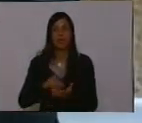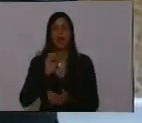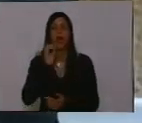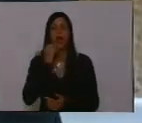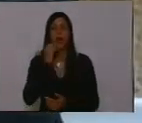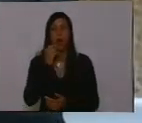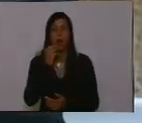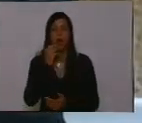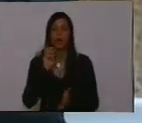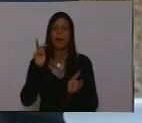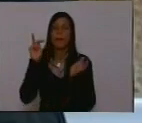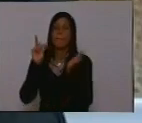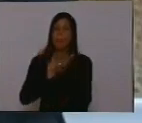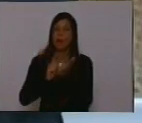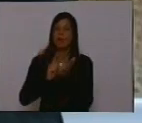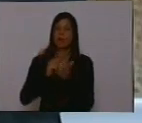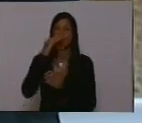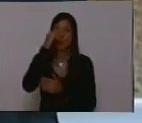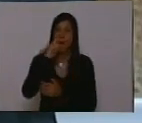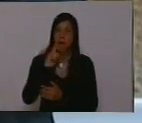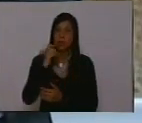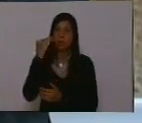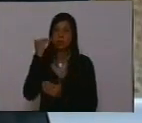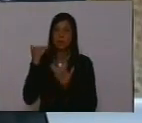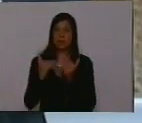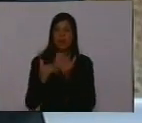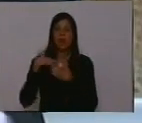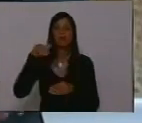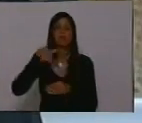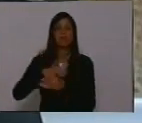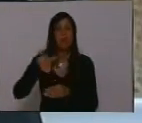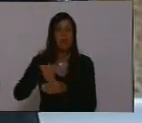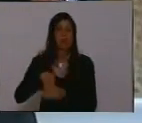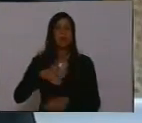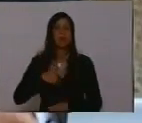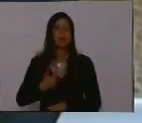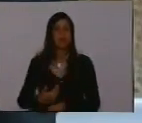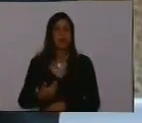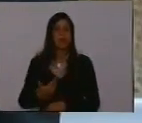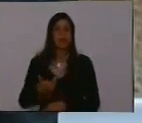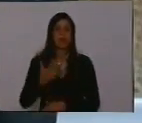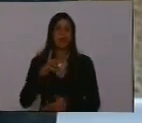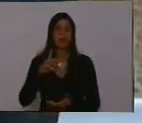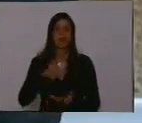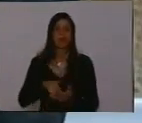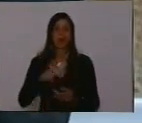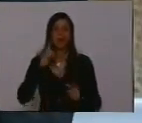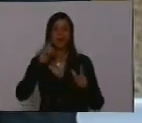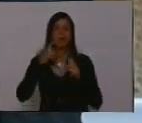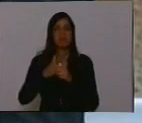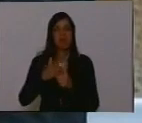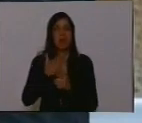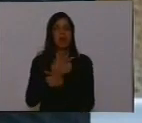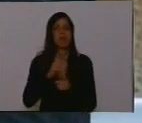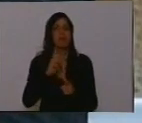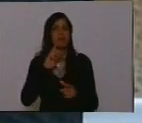jóvenes participen en cualquier proceso electoral a cuerpos deliberantes.